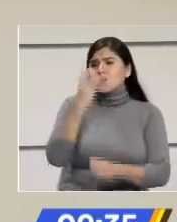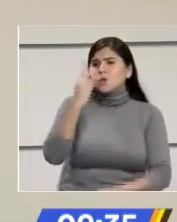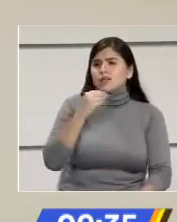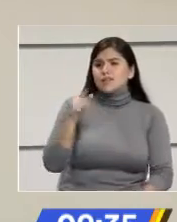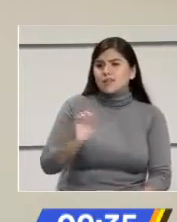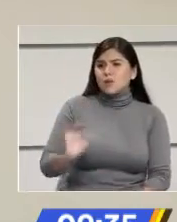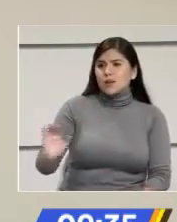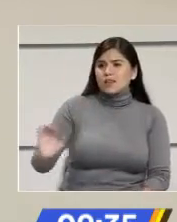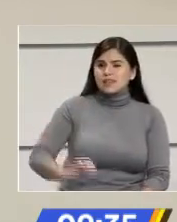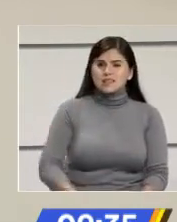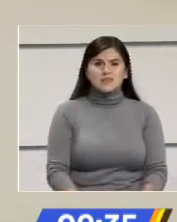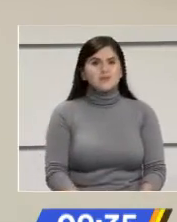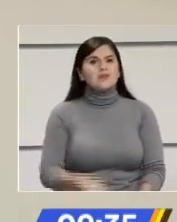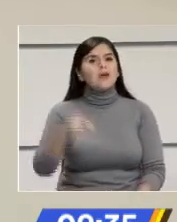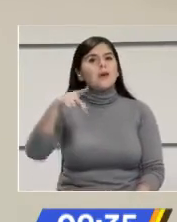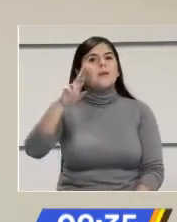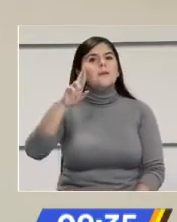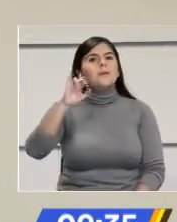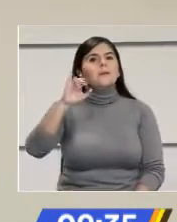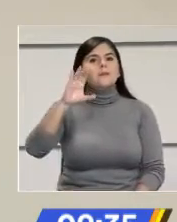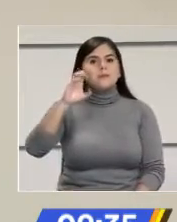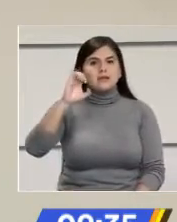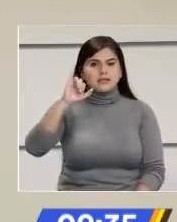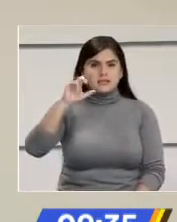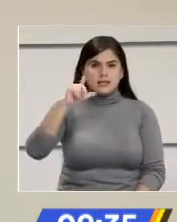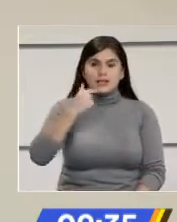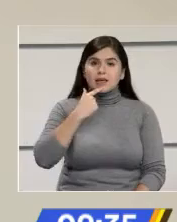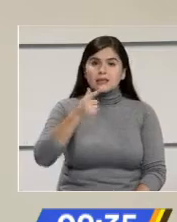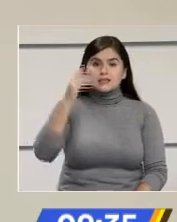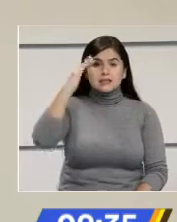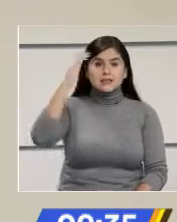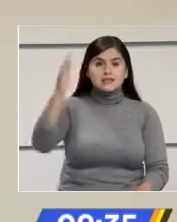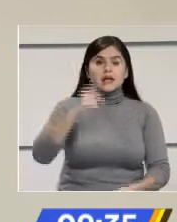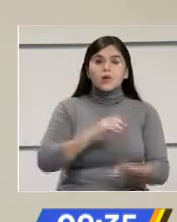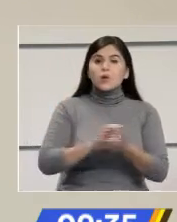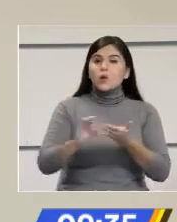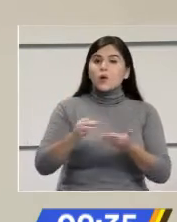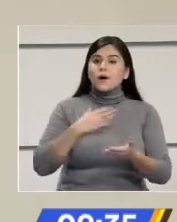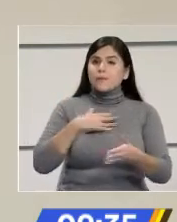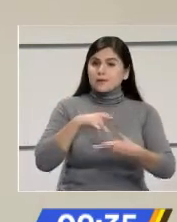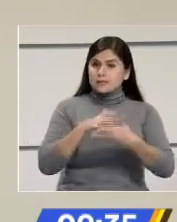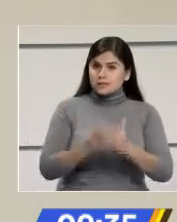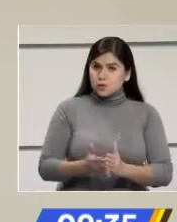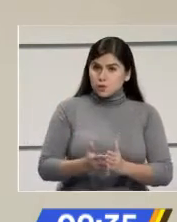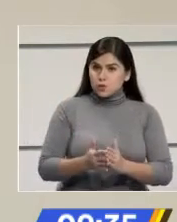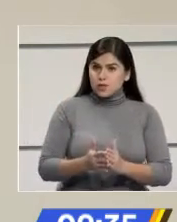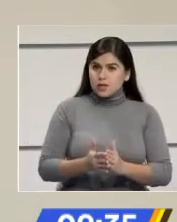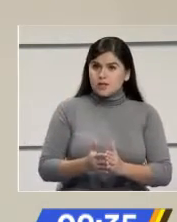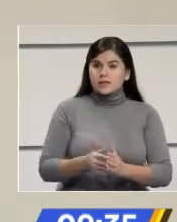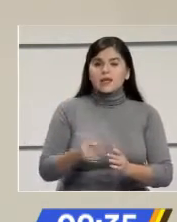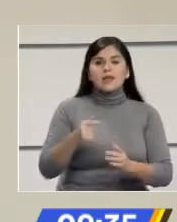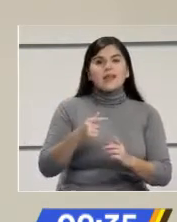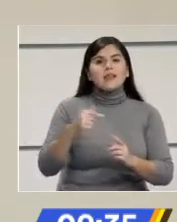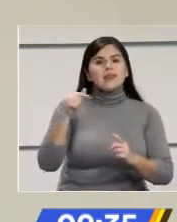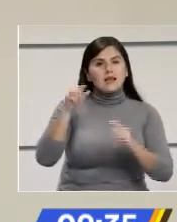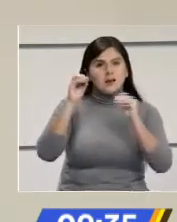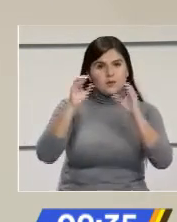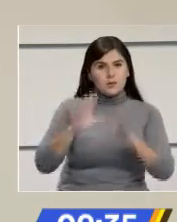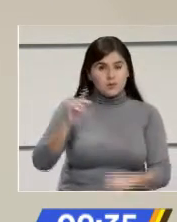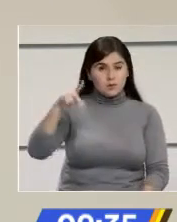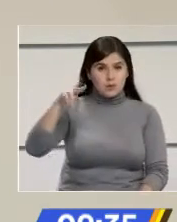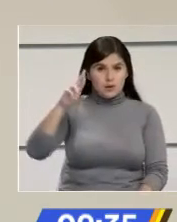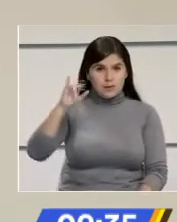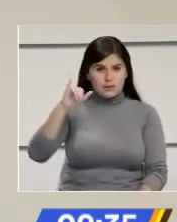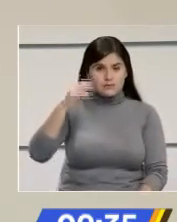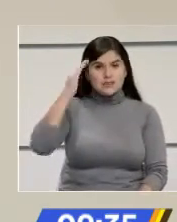Mario. Priscila Parrales Jiménez dice, saludos a mis peques de Santa Rosa y Venecia. de la niña Pris, que los quiere y los extraña. Saludos